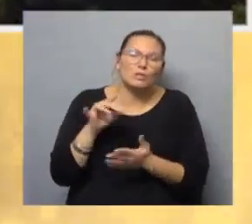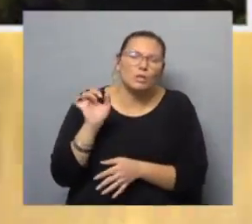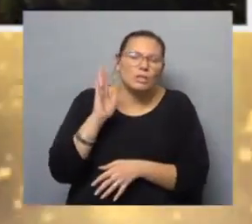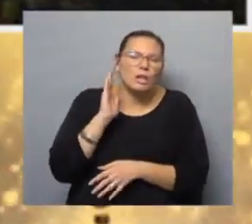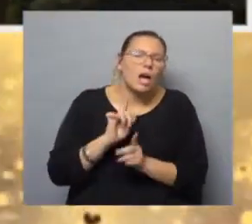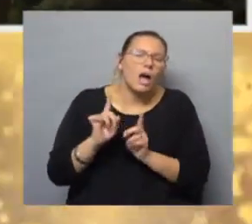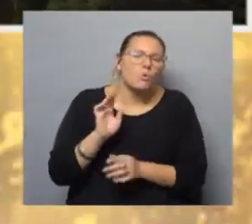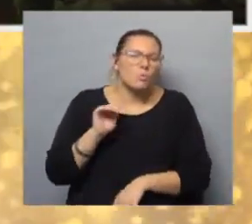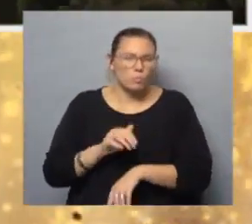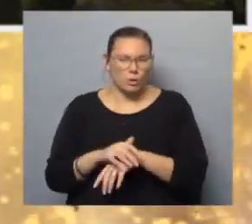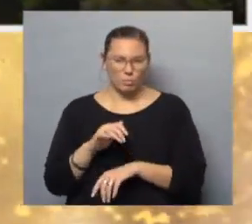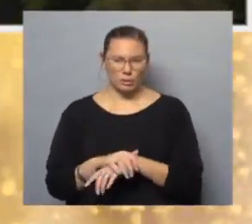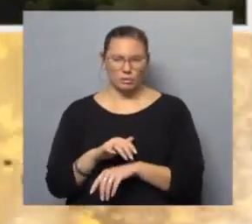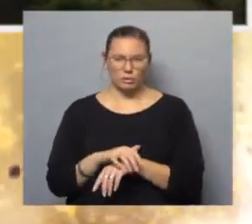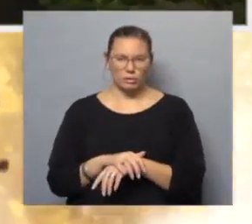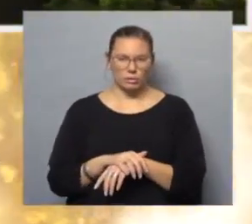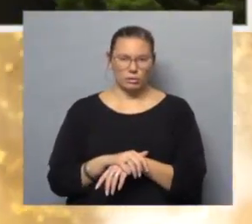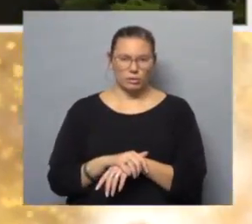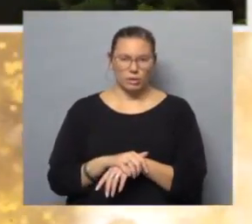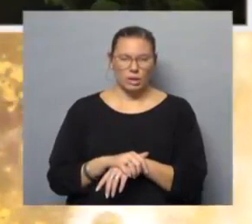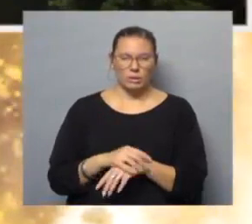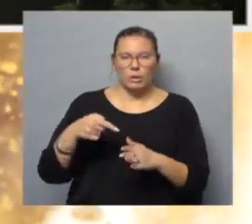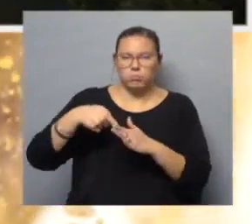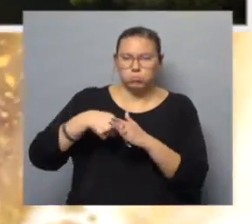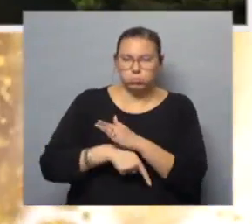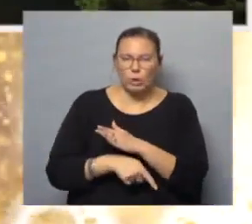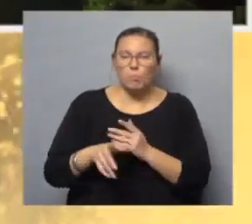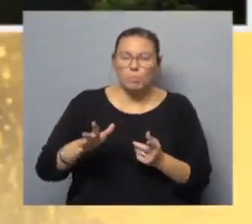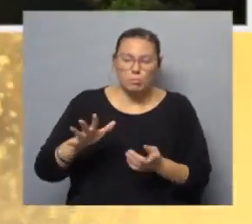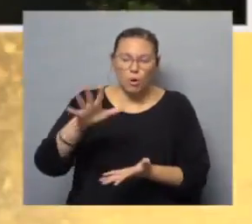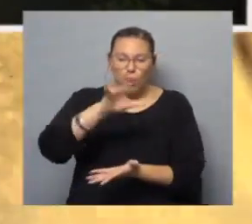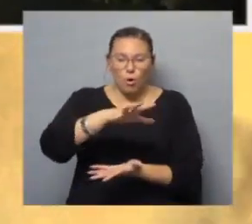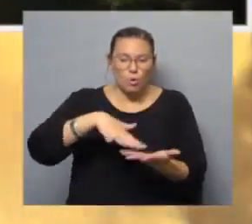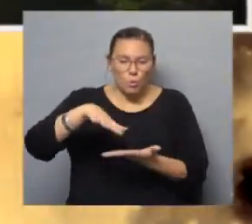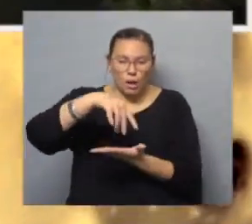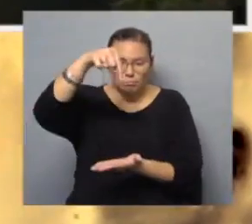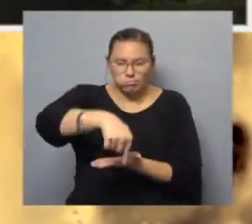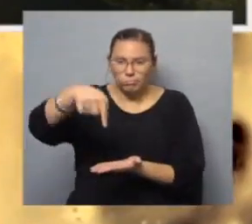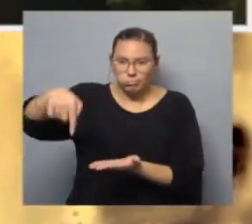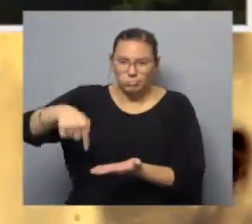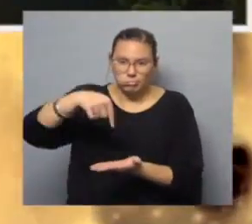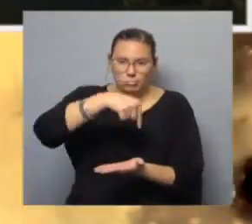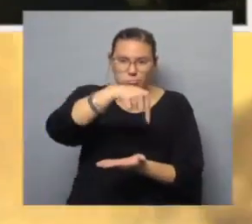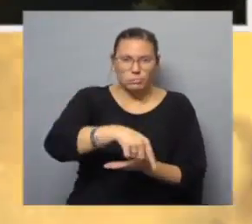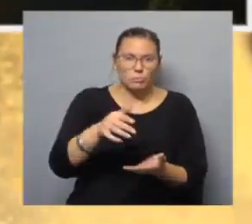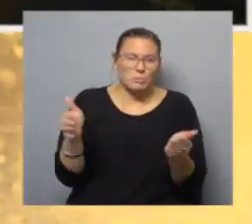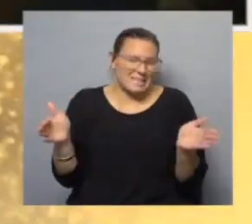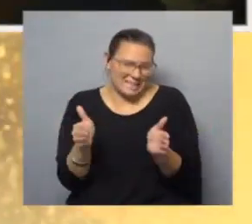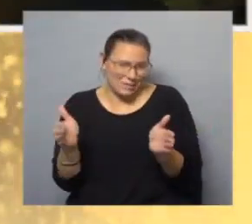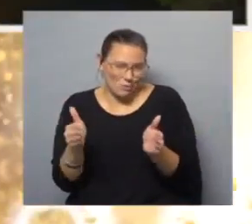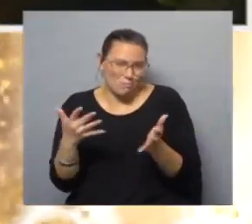que se dio en algún momento de perforación de muchos pozos en en un espacio relativamente